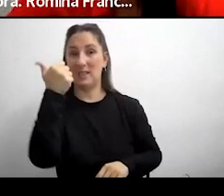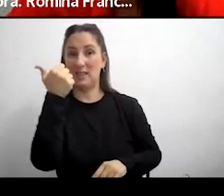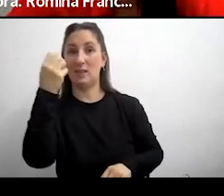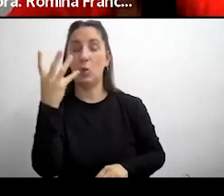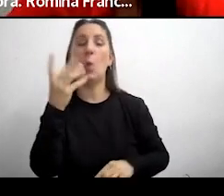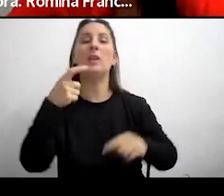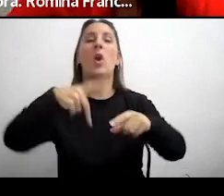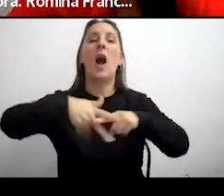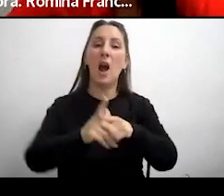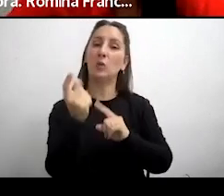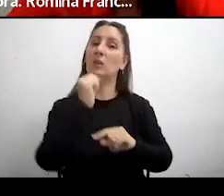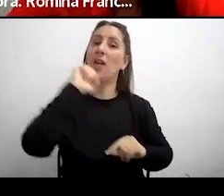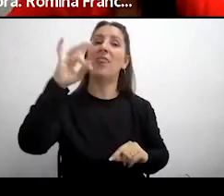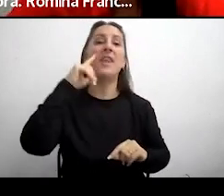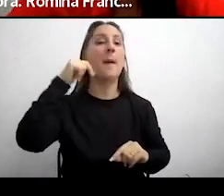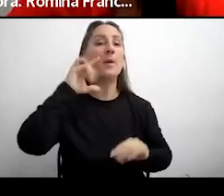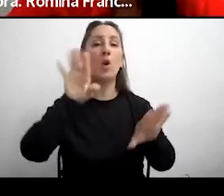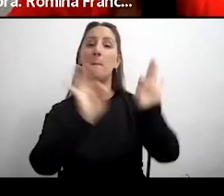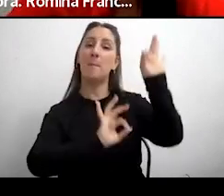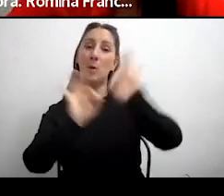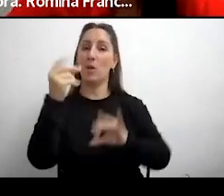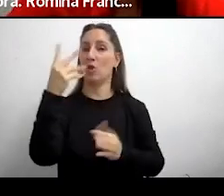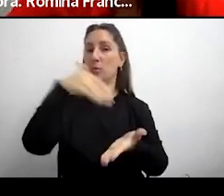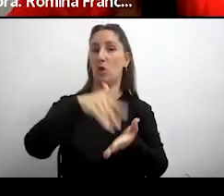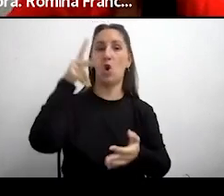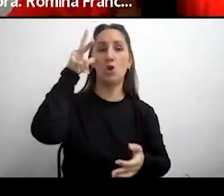por inflación dinámico promedio me da